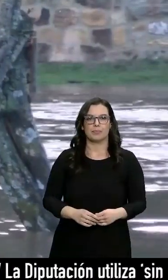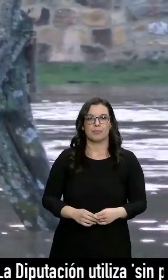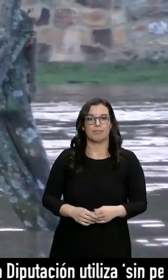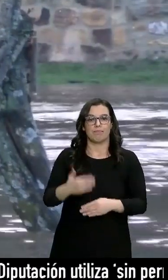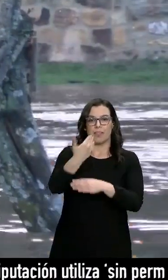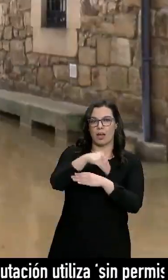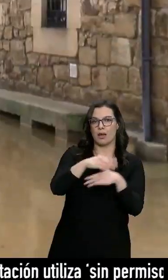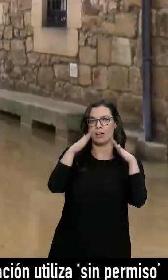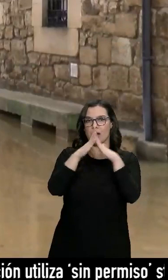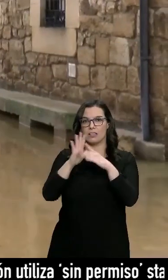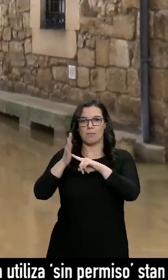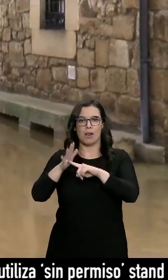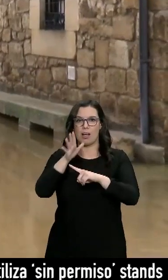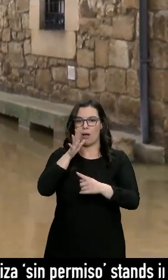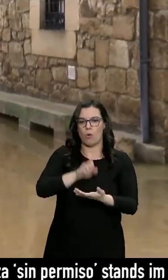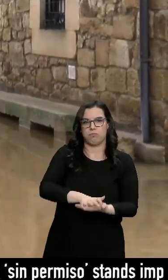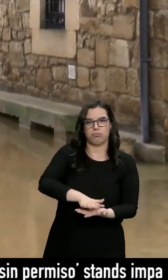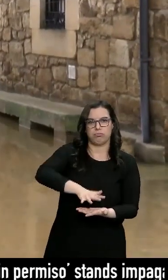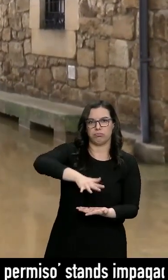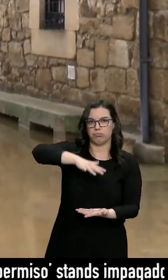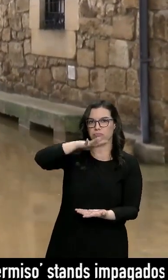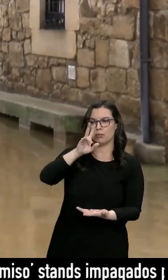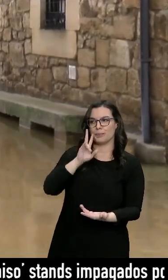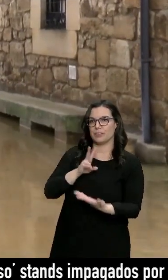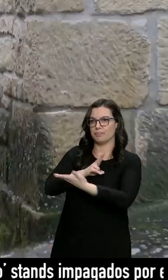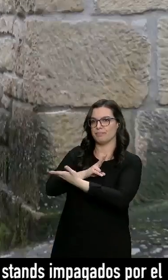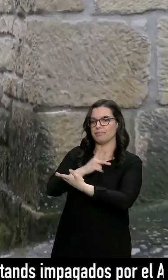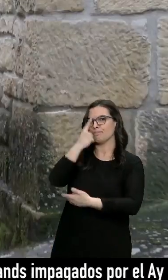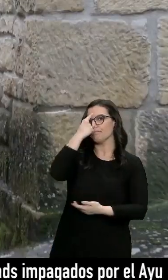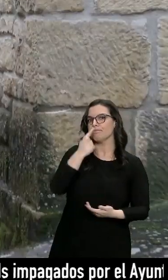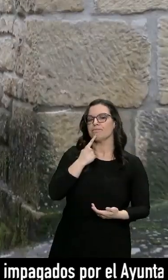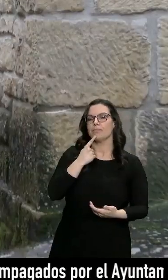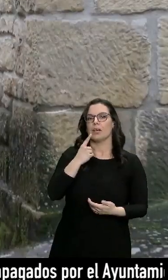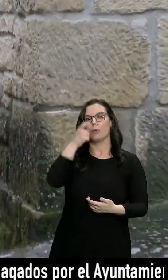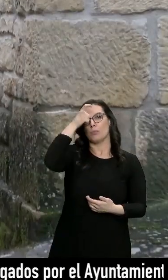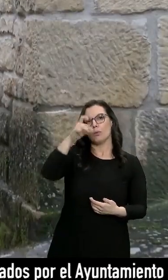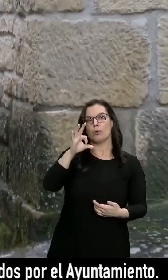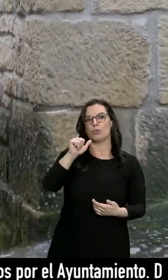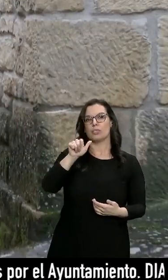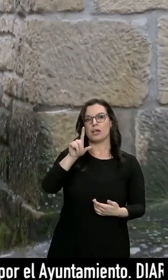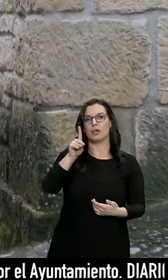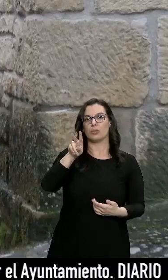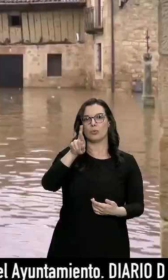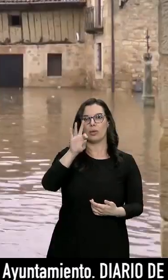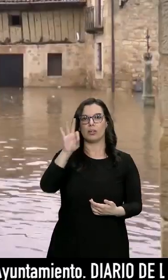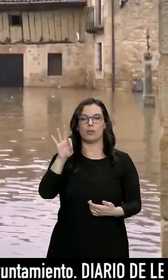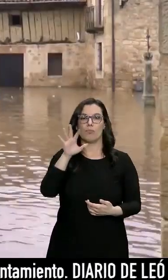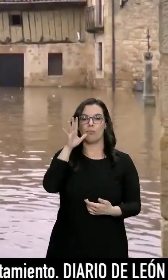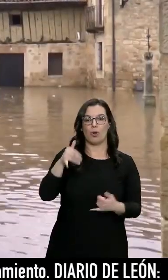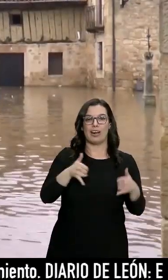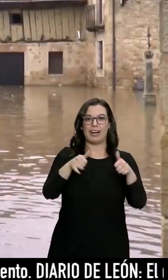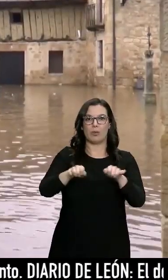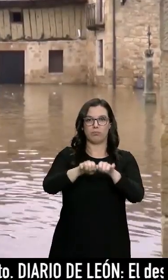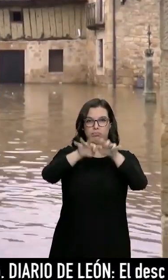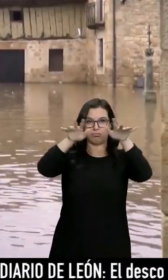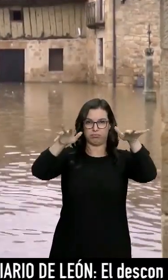Calles, casas y parques anegados por el agua. Esta es la impactante imagen de Salduero en Soria, tras el desbordamiento del río Duero a su